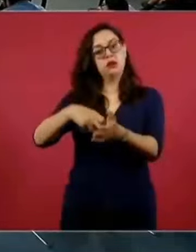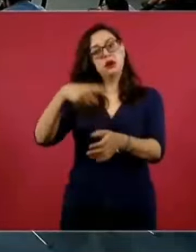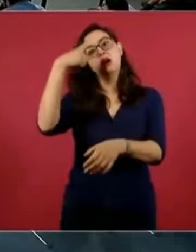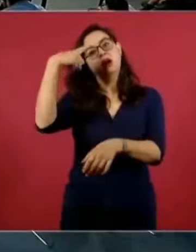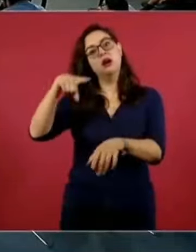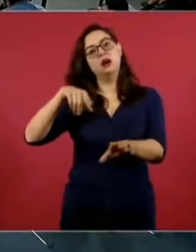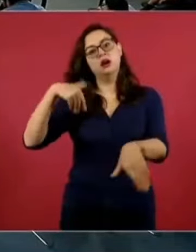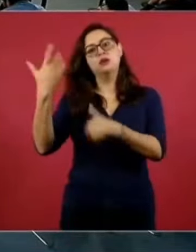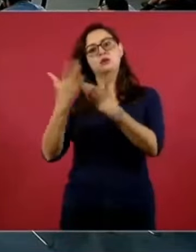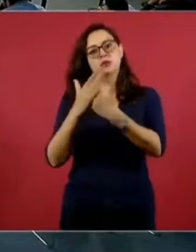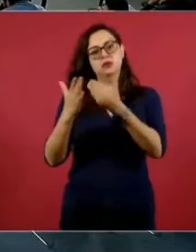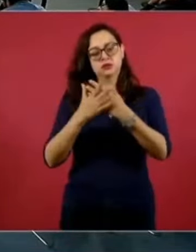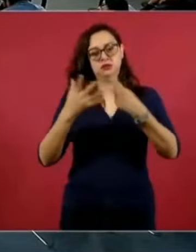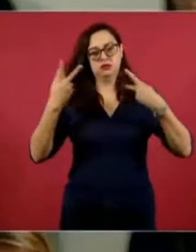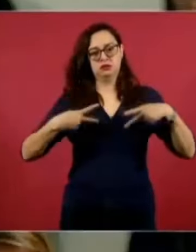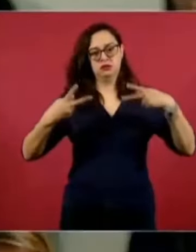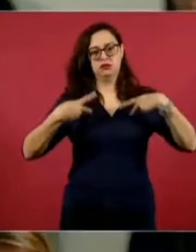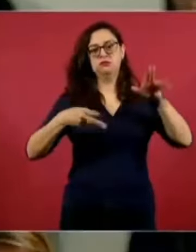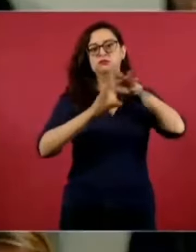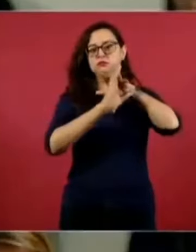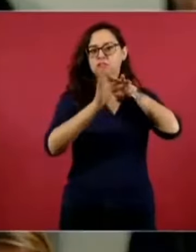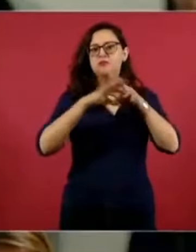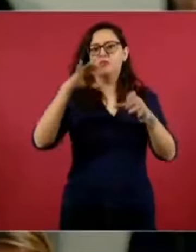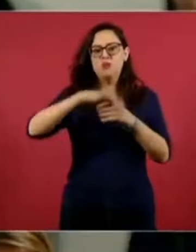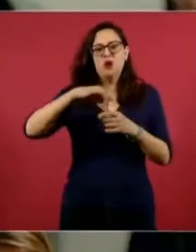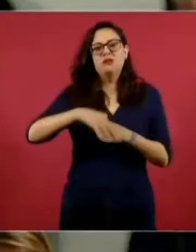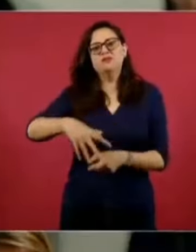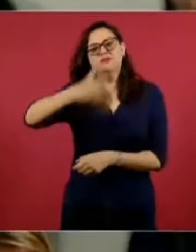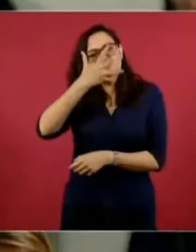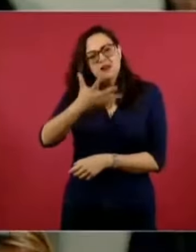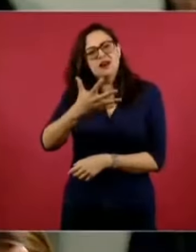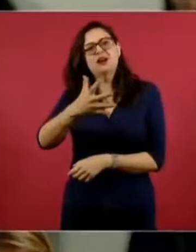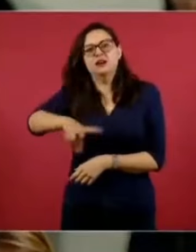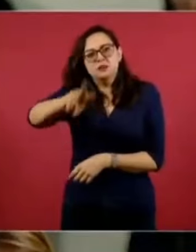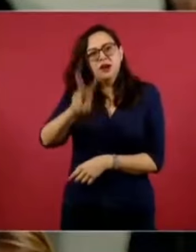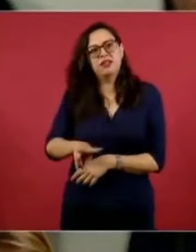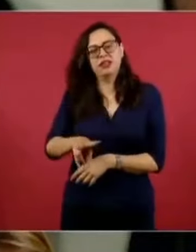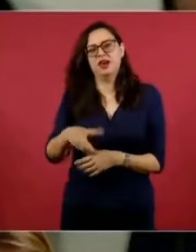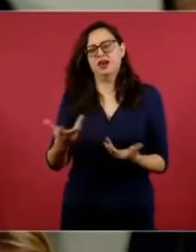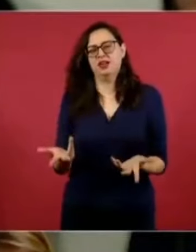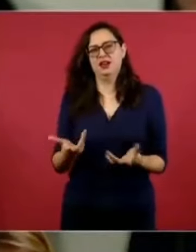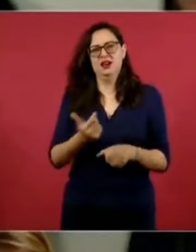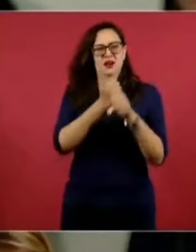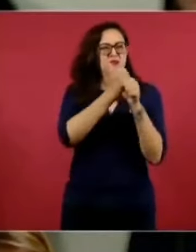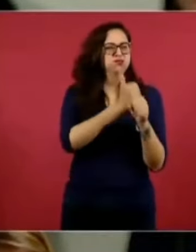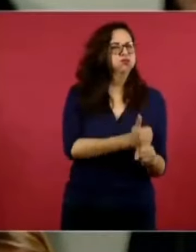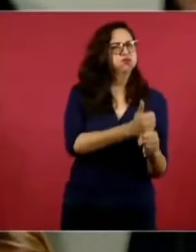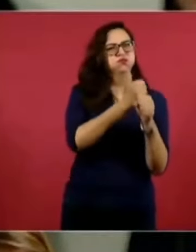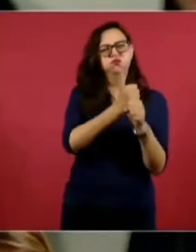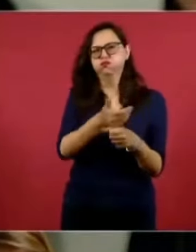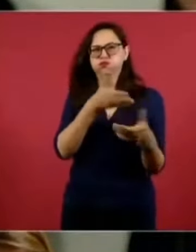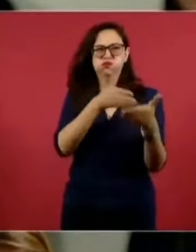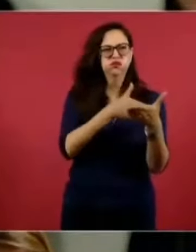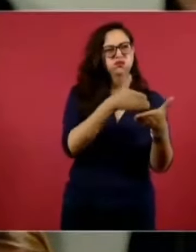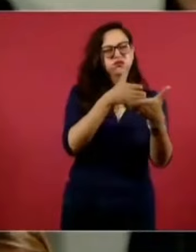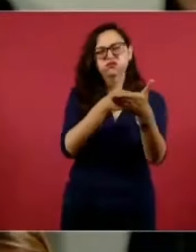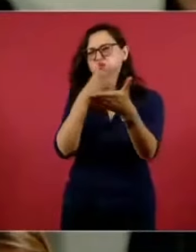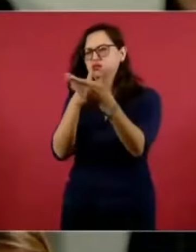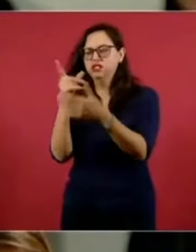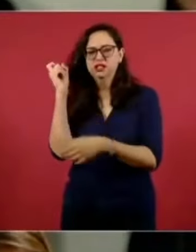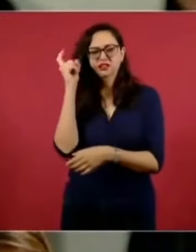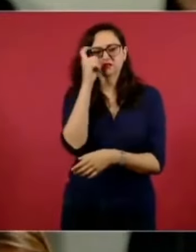eh Los Paisanos puedan votar sin estas tragicomedias que Eh pues definitivamente